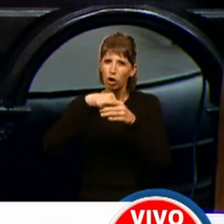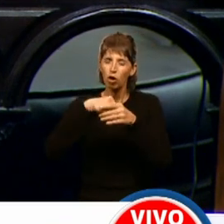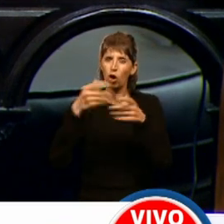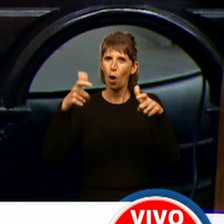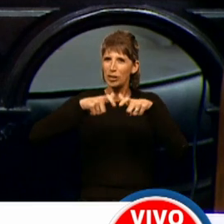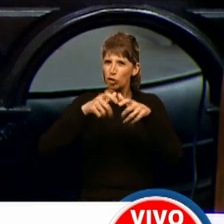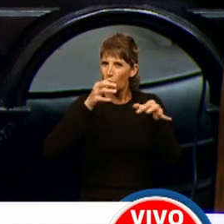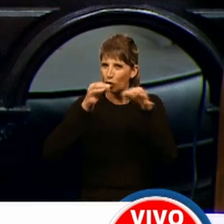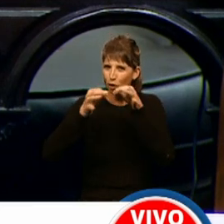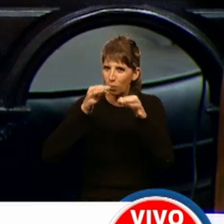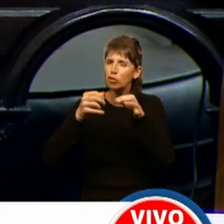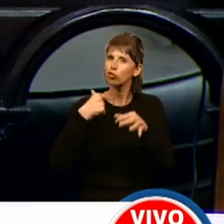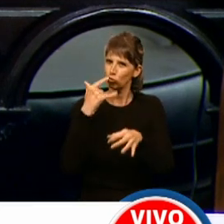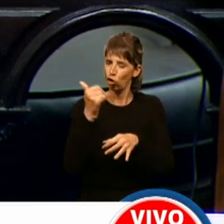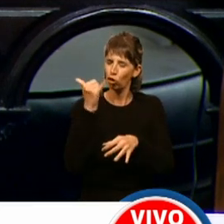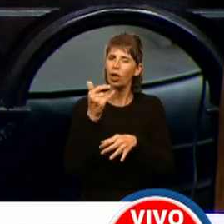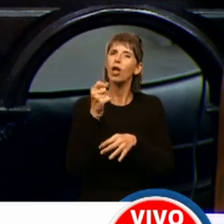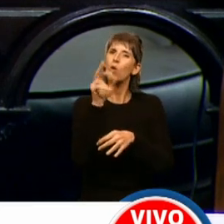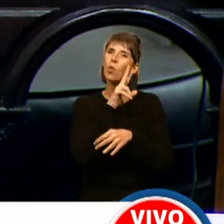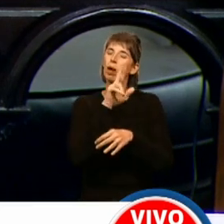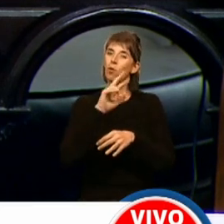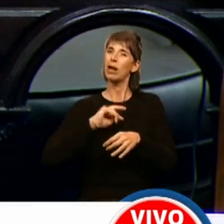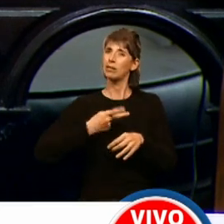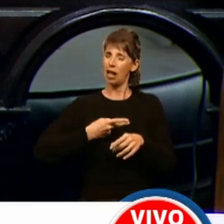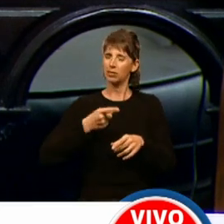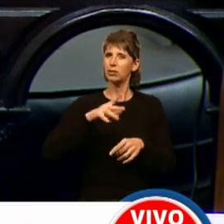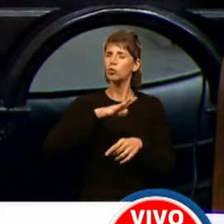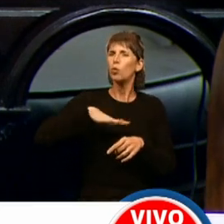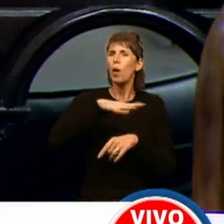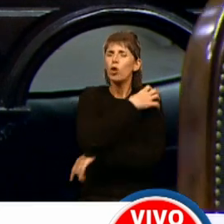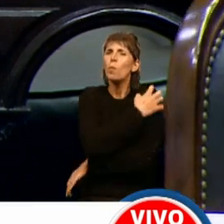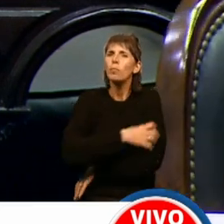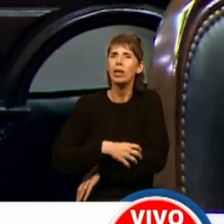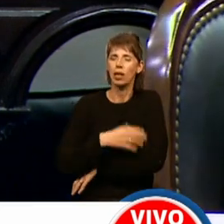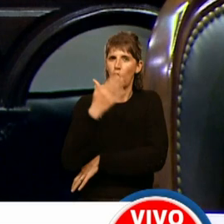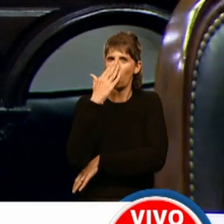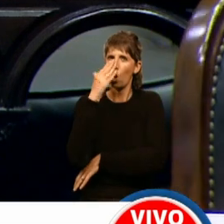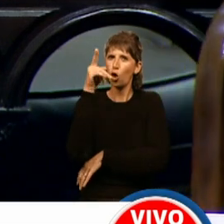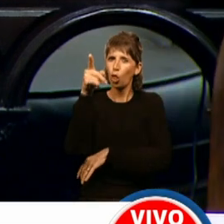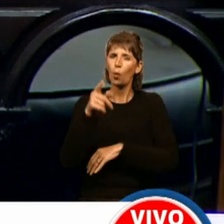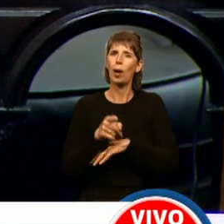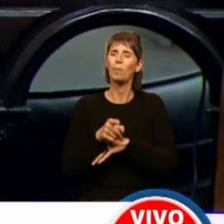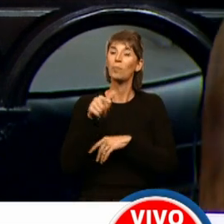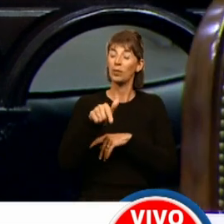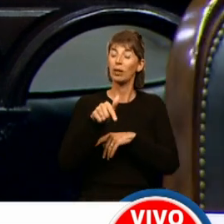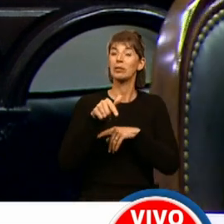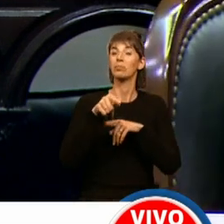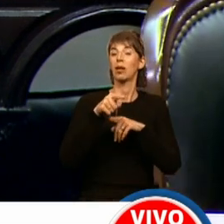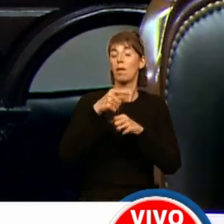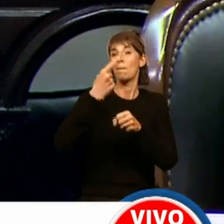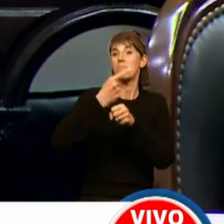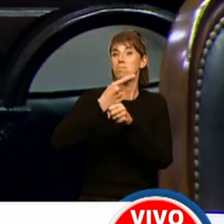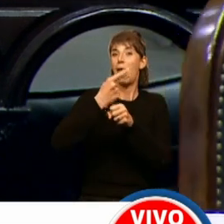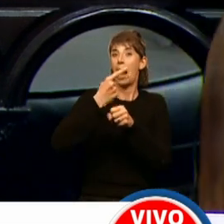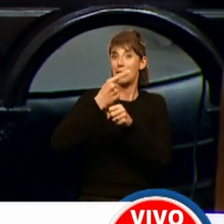una joven trans en un barrio muy humilde de córdoba que estaba terminando en la escuela primaria en una